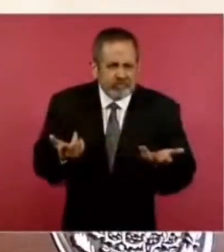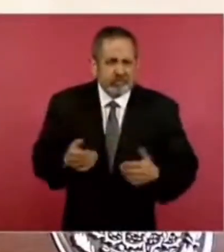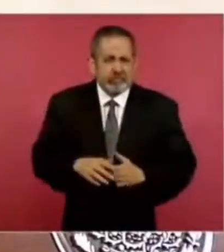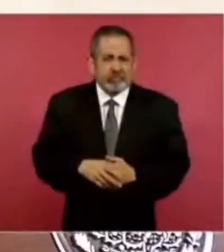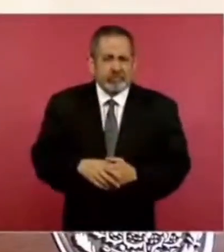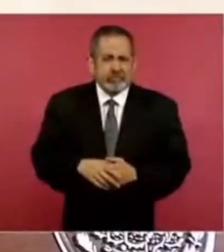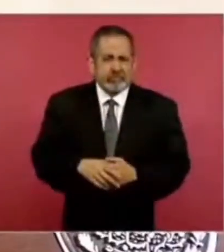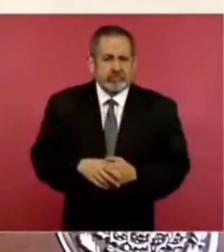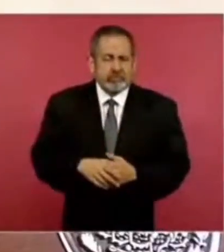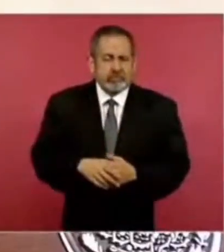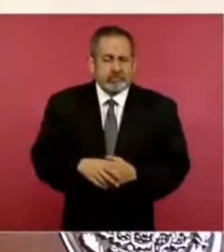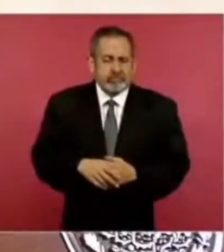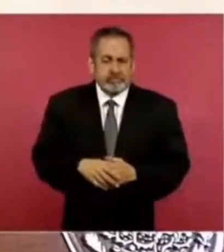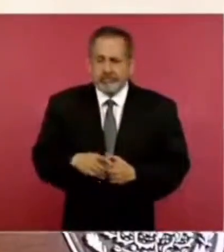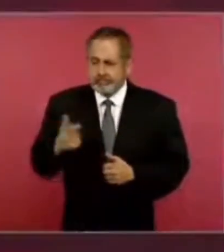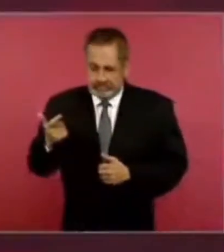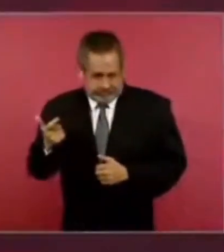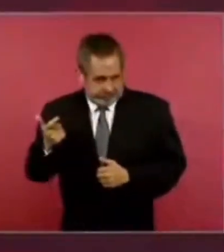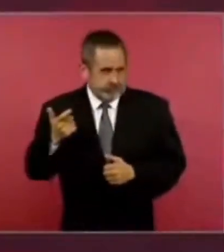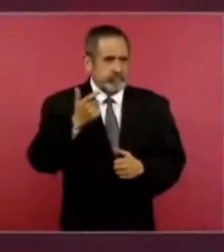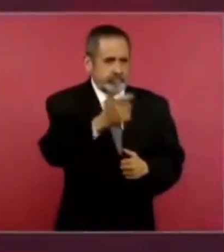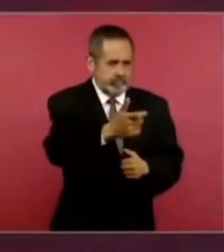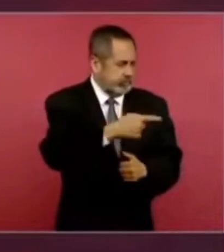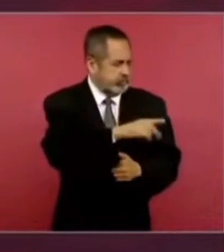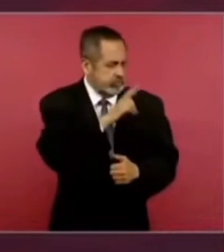de Querétaro. No,